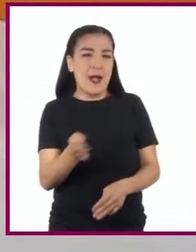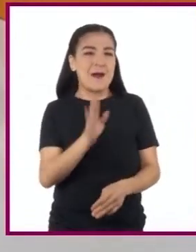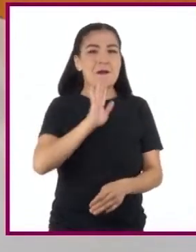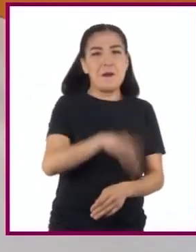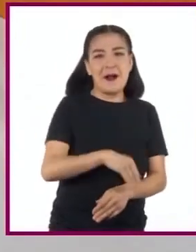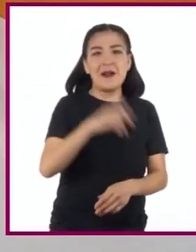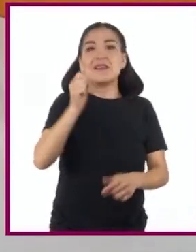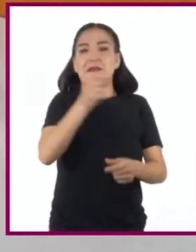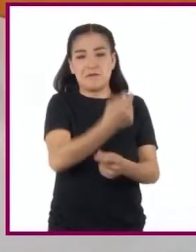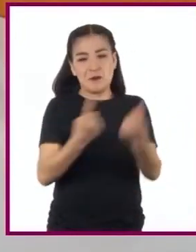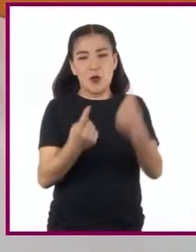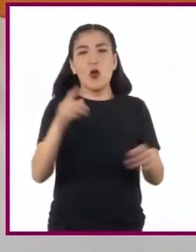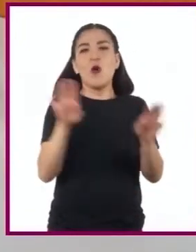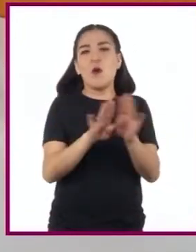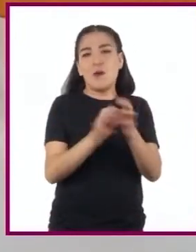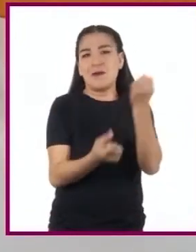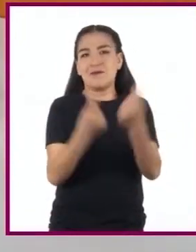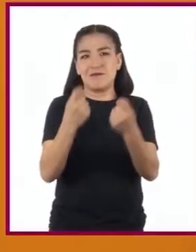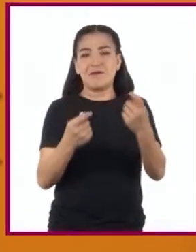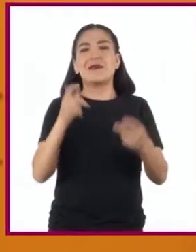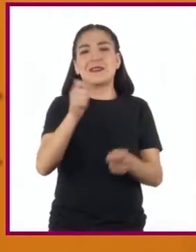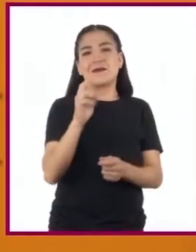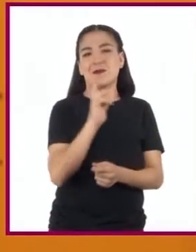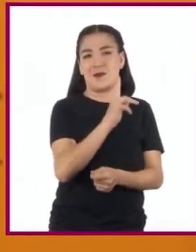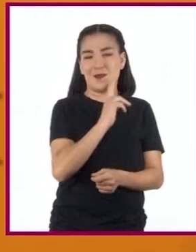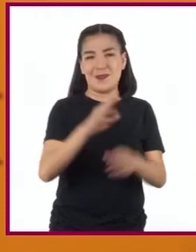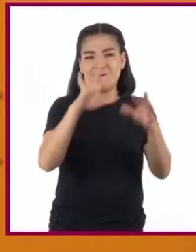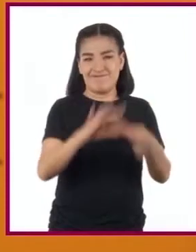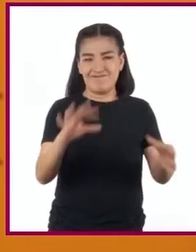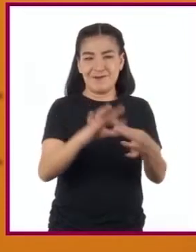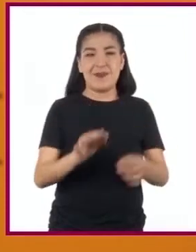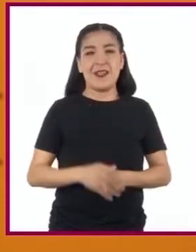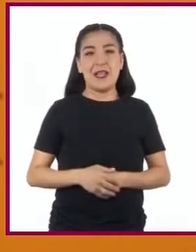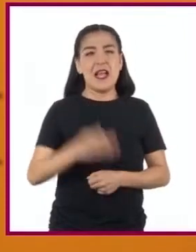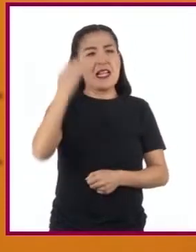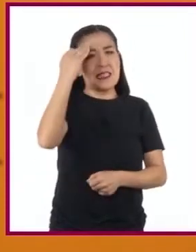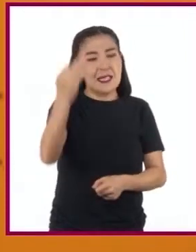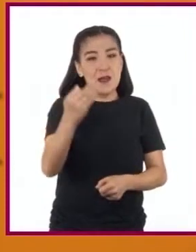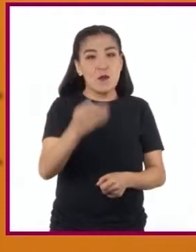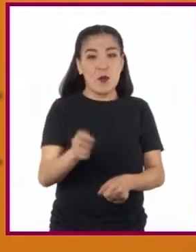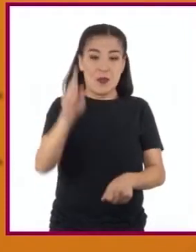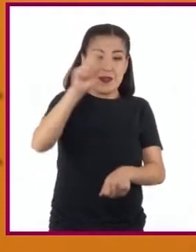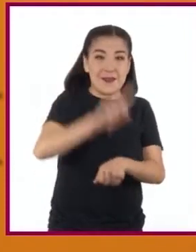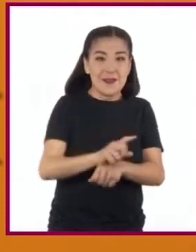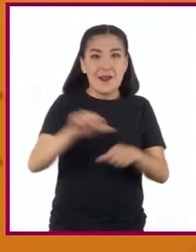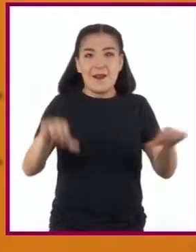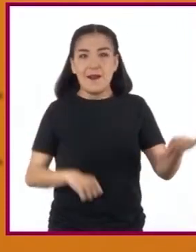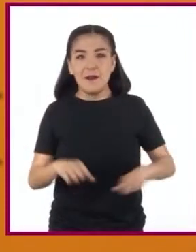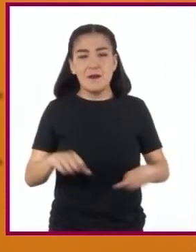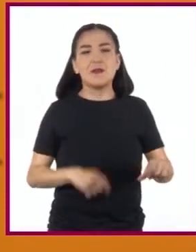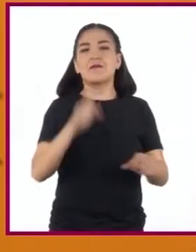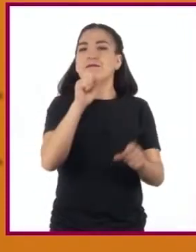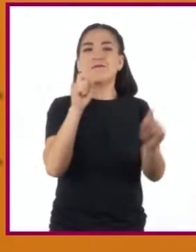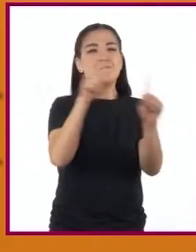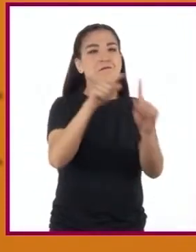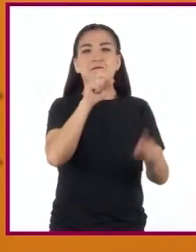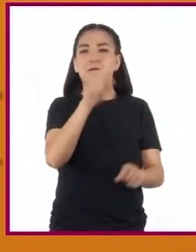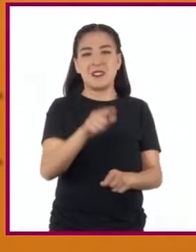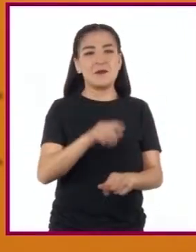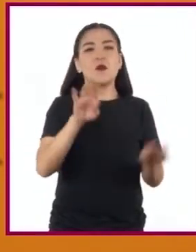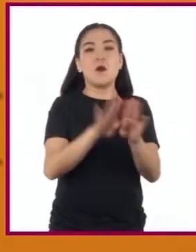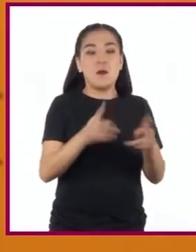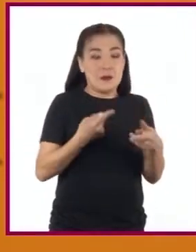los personajes que aparecen en la noticia. El tiempo, la acción tiene un tiempo concreto, marca